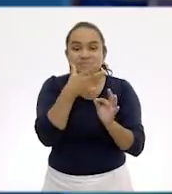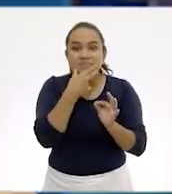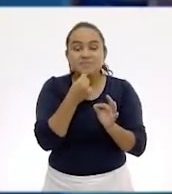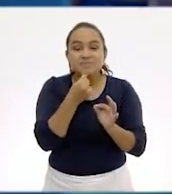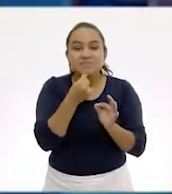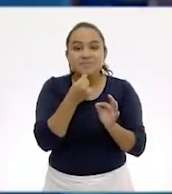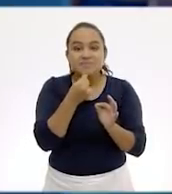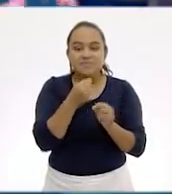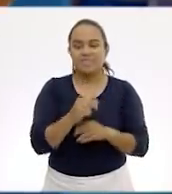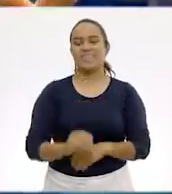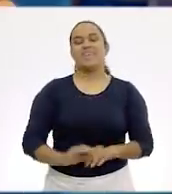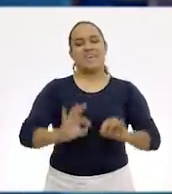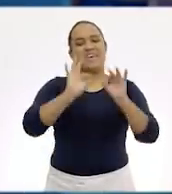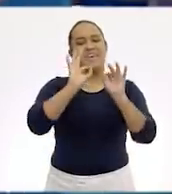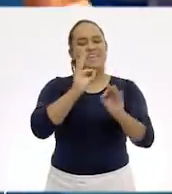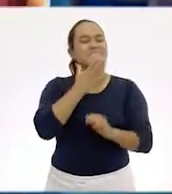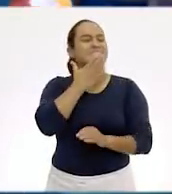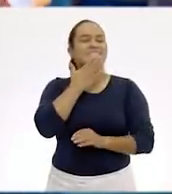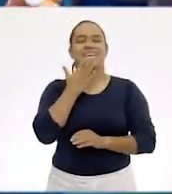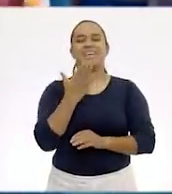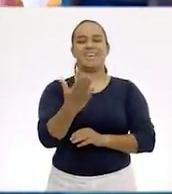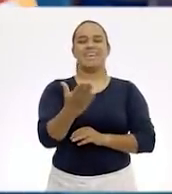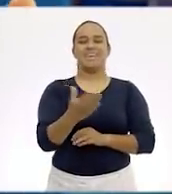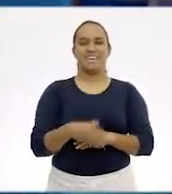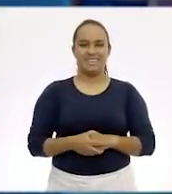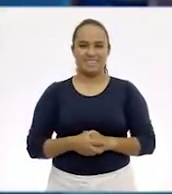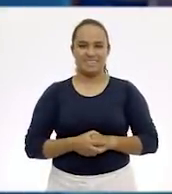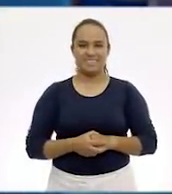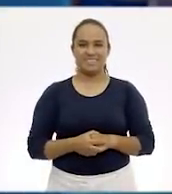¿Listo? ¡Muy